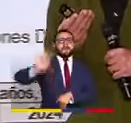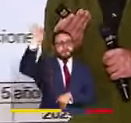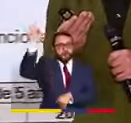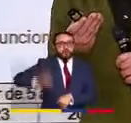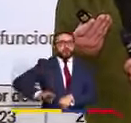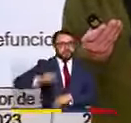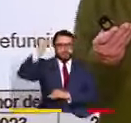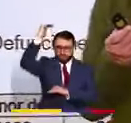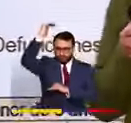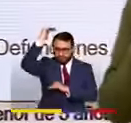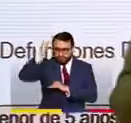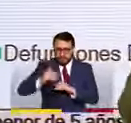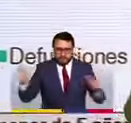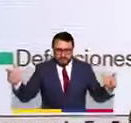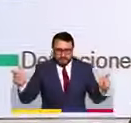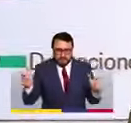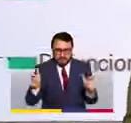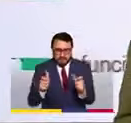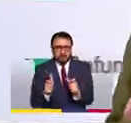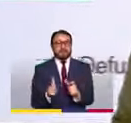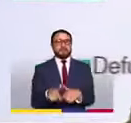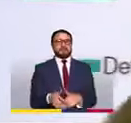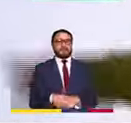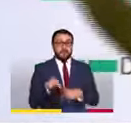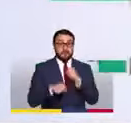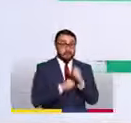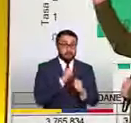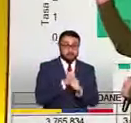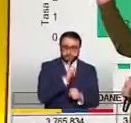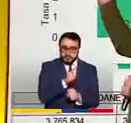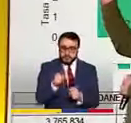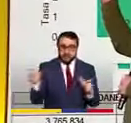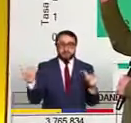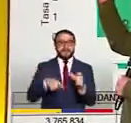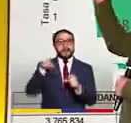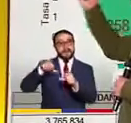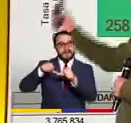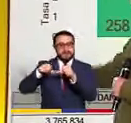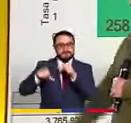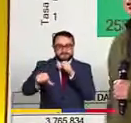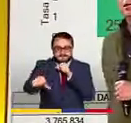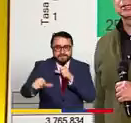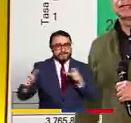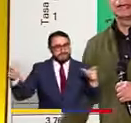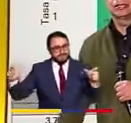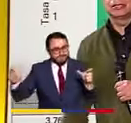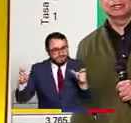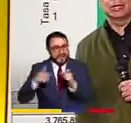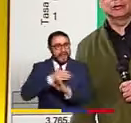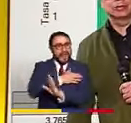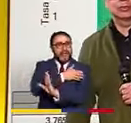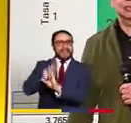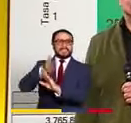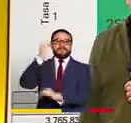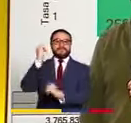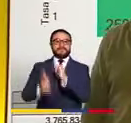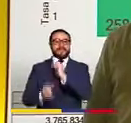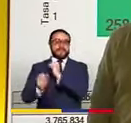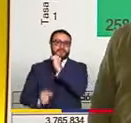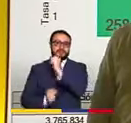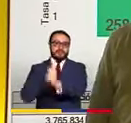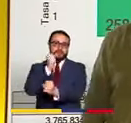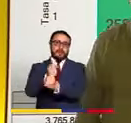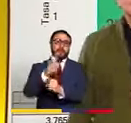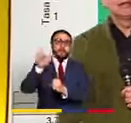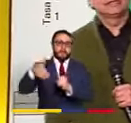55% si empezamos a contar este año, que hay que sostenerlo en caída hasta final de este año, que son las